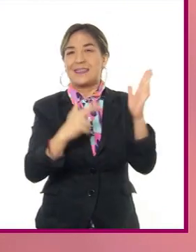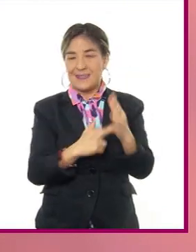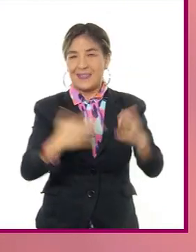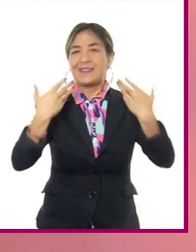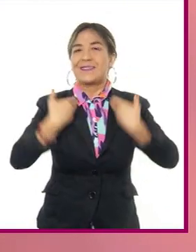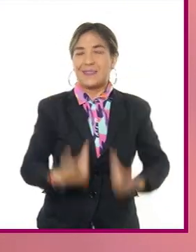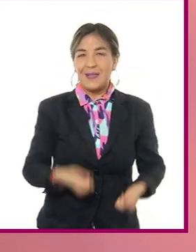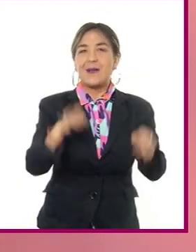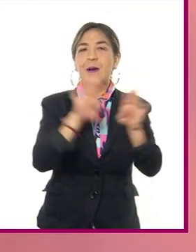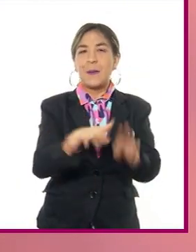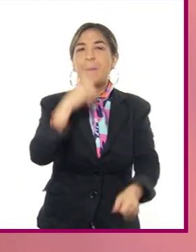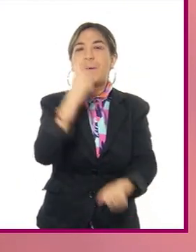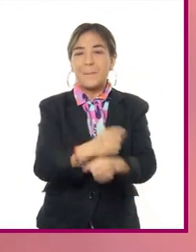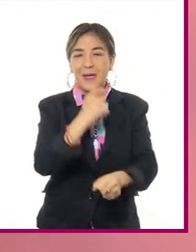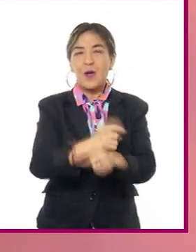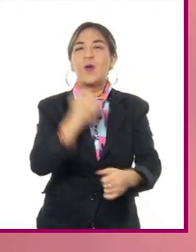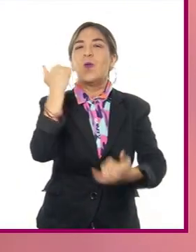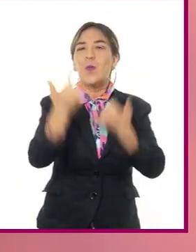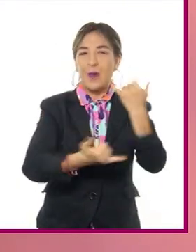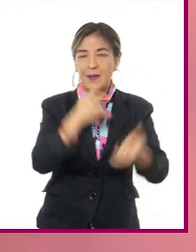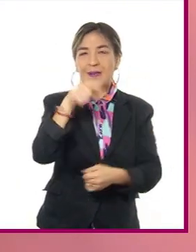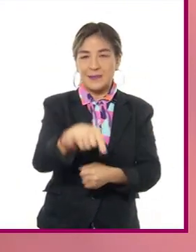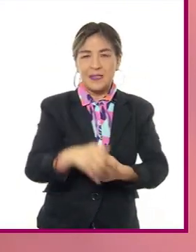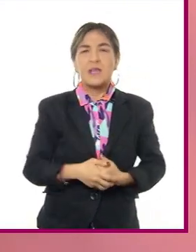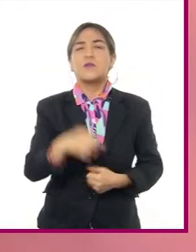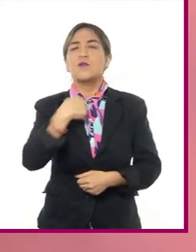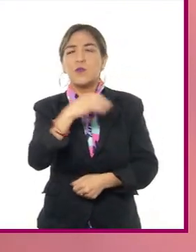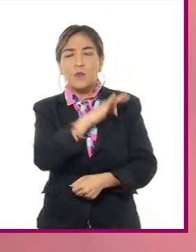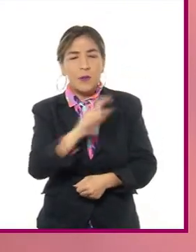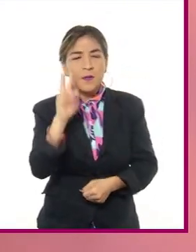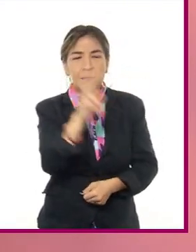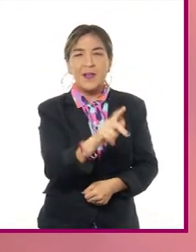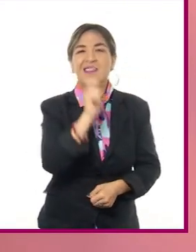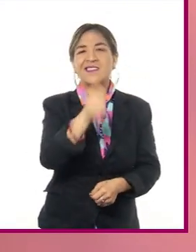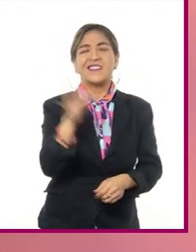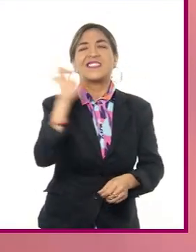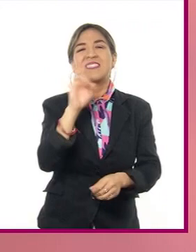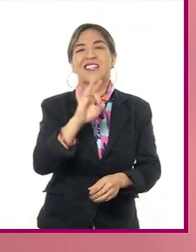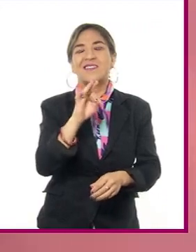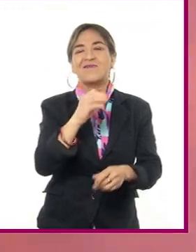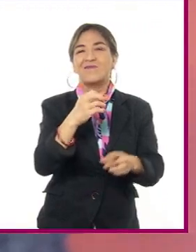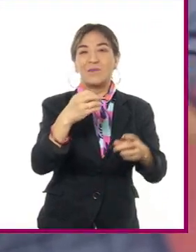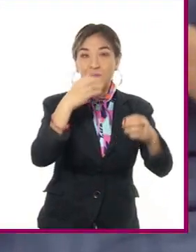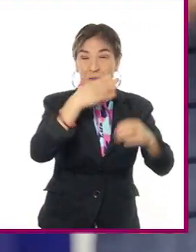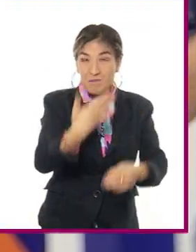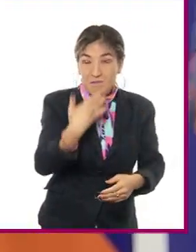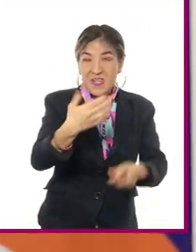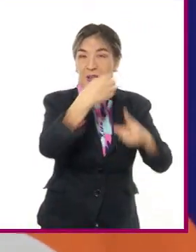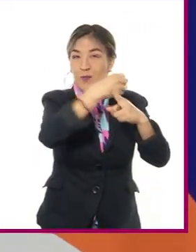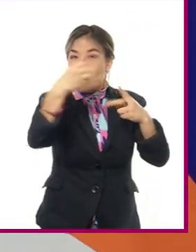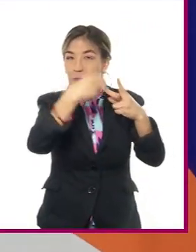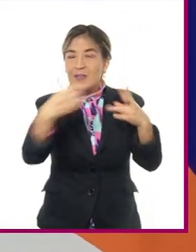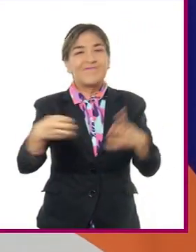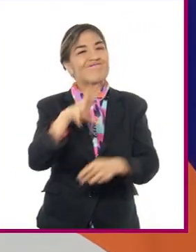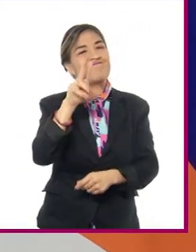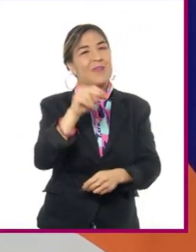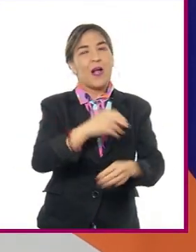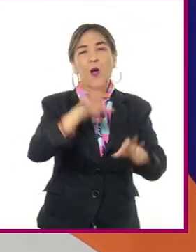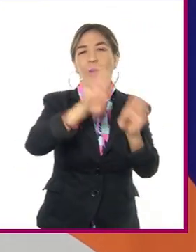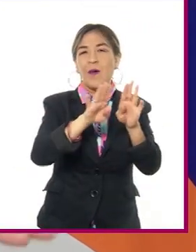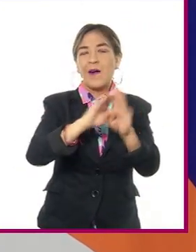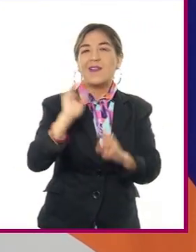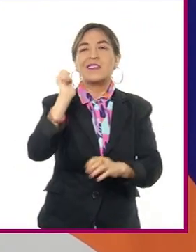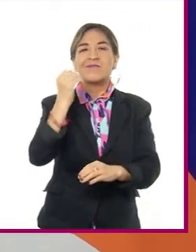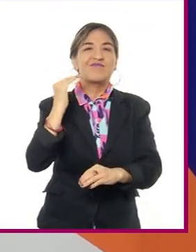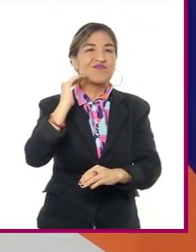interpretar la primera. Aunque puedo notar que están desorganizadas. Interesante